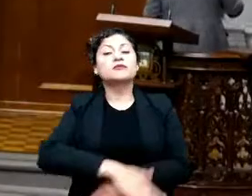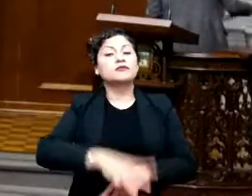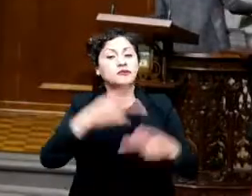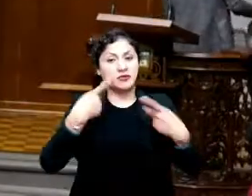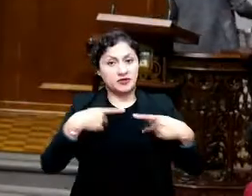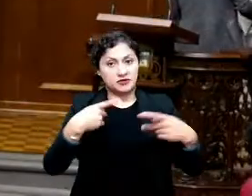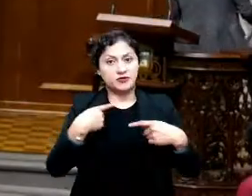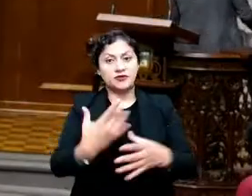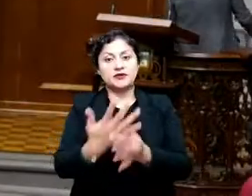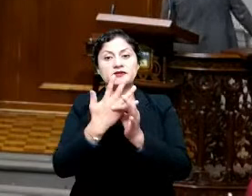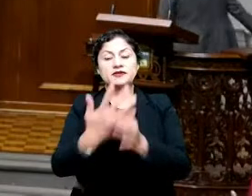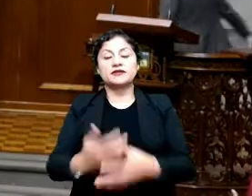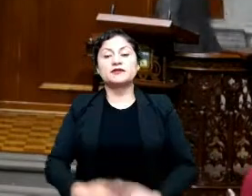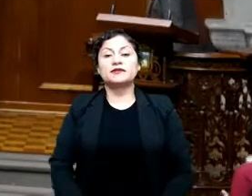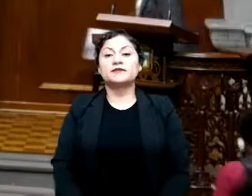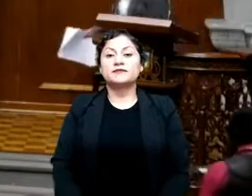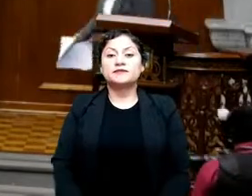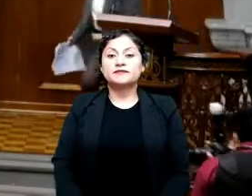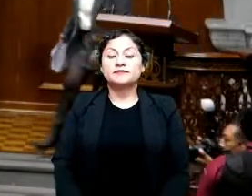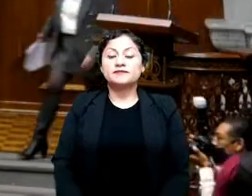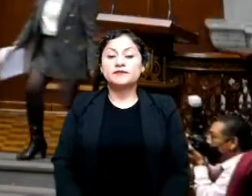por favor.